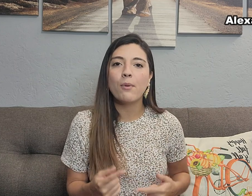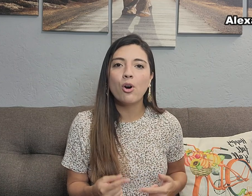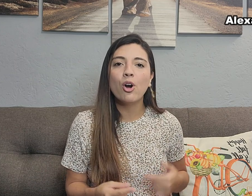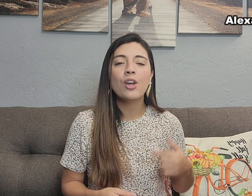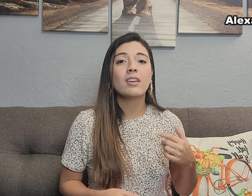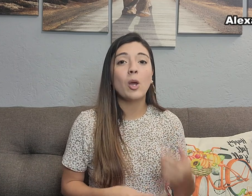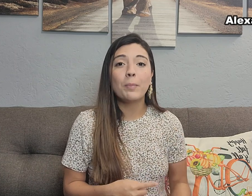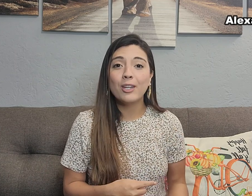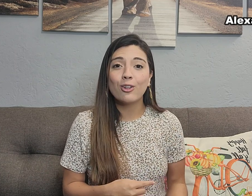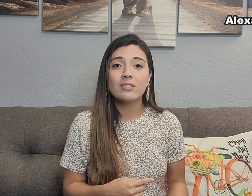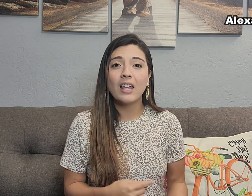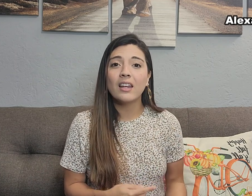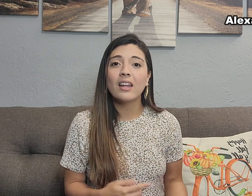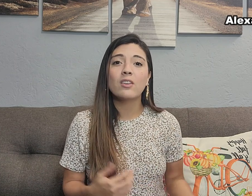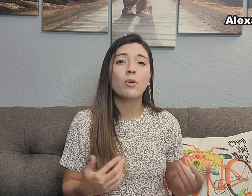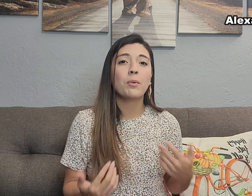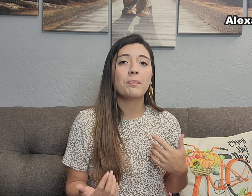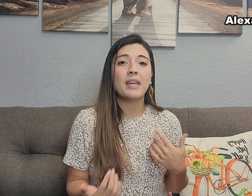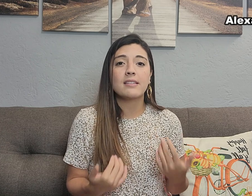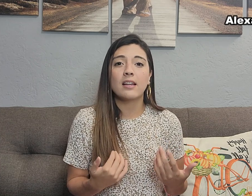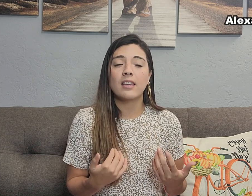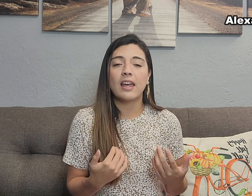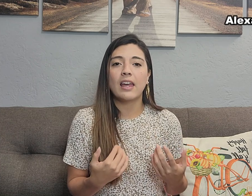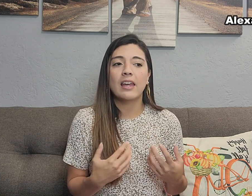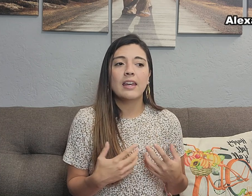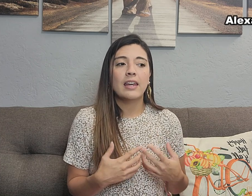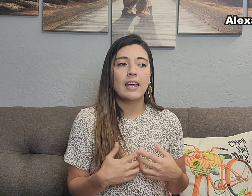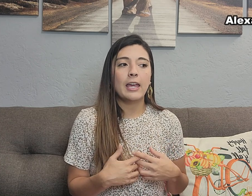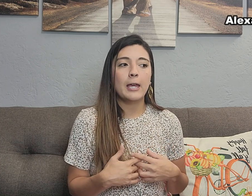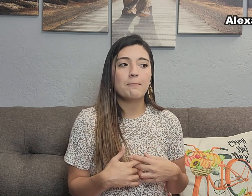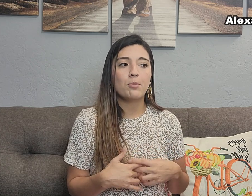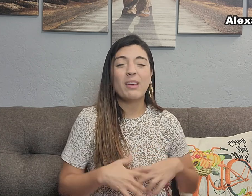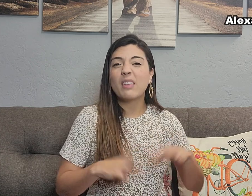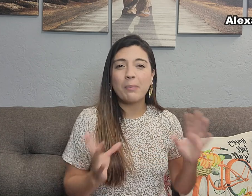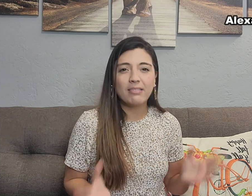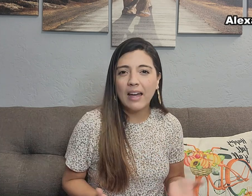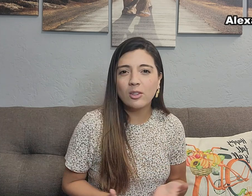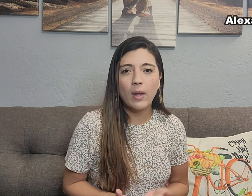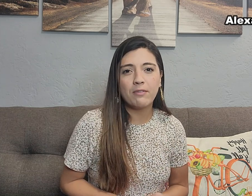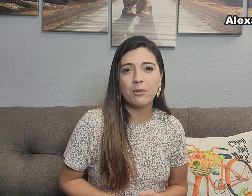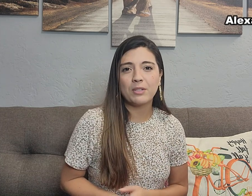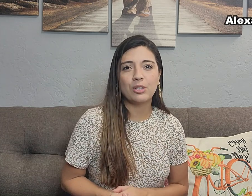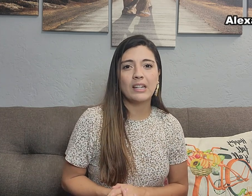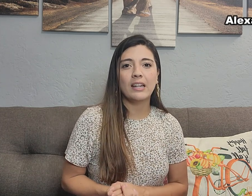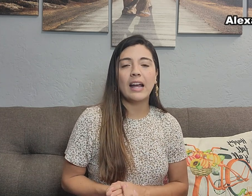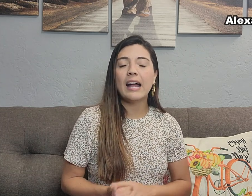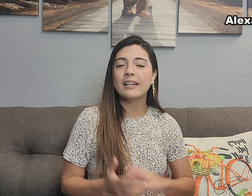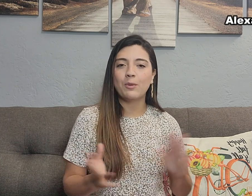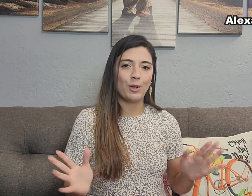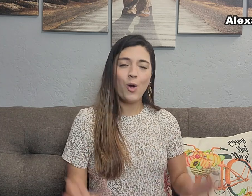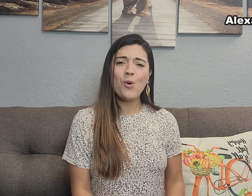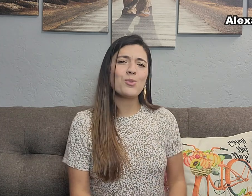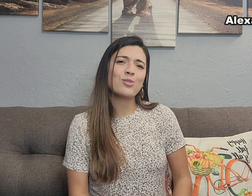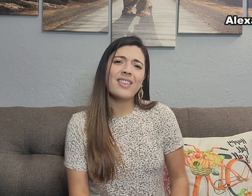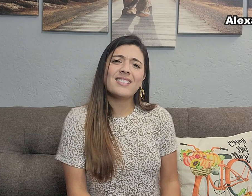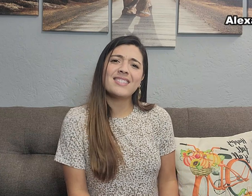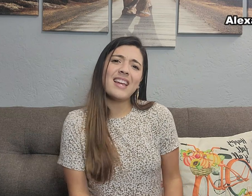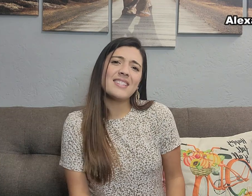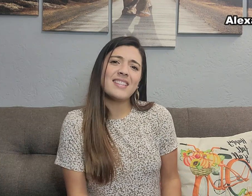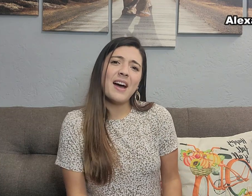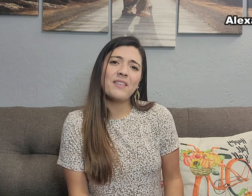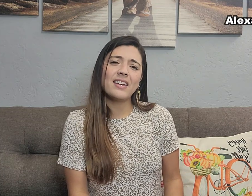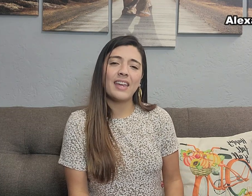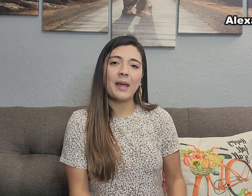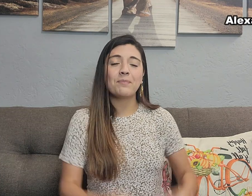me escapó, qué opiniones tienen, cómo piensan que pude interpretar toda la información en general. Y bueno, ustedes